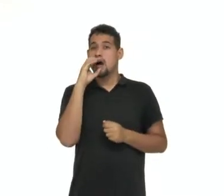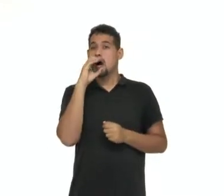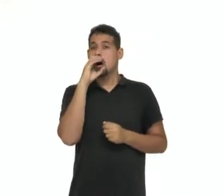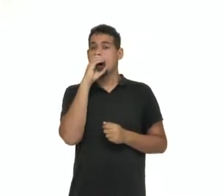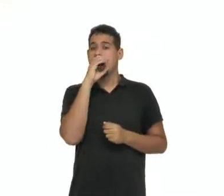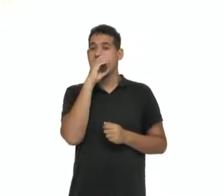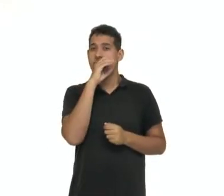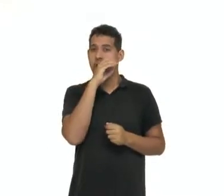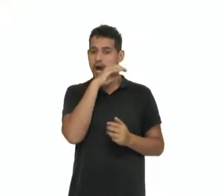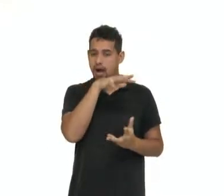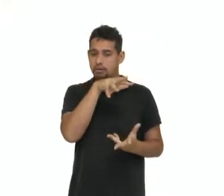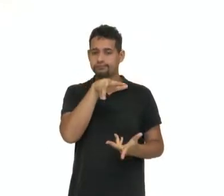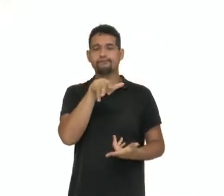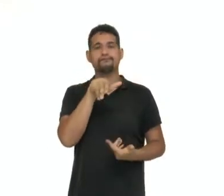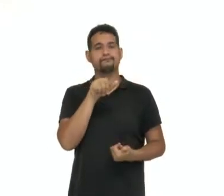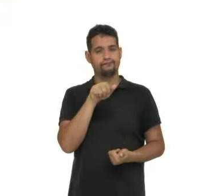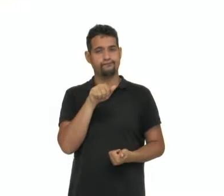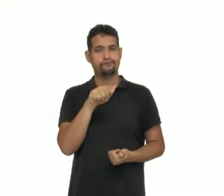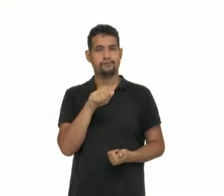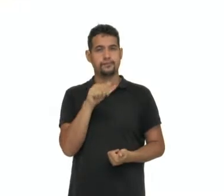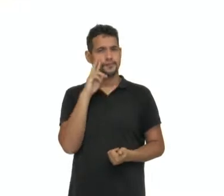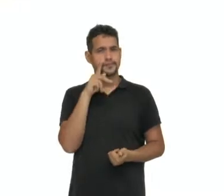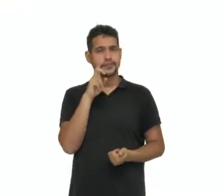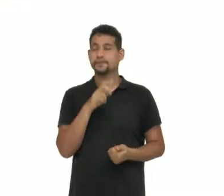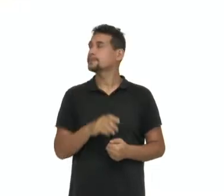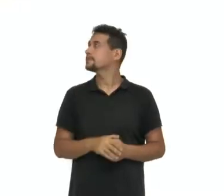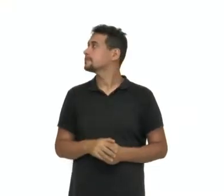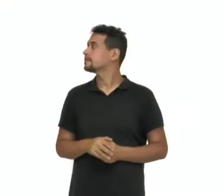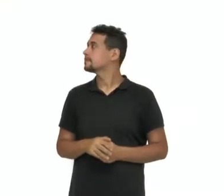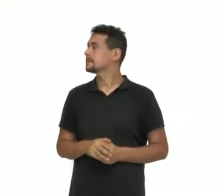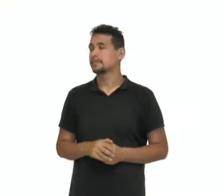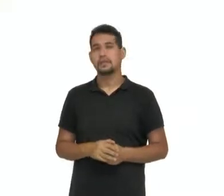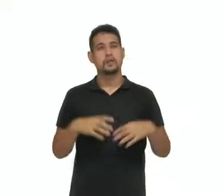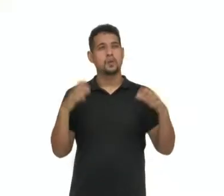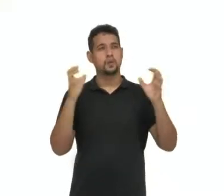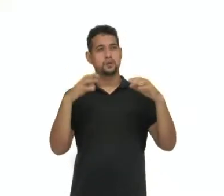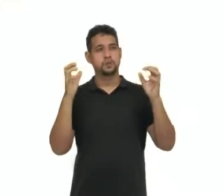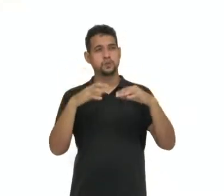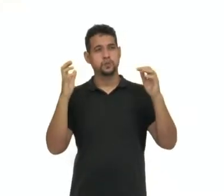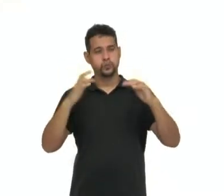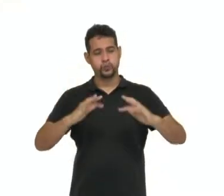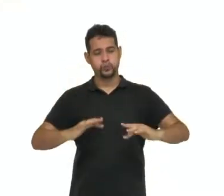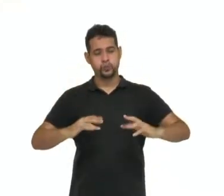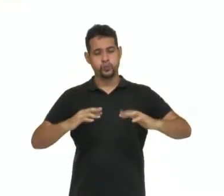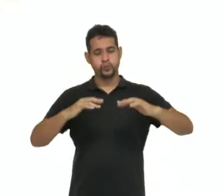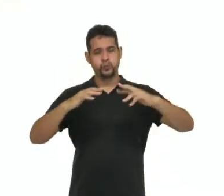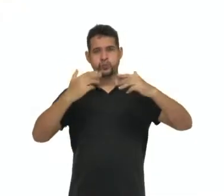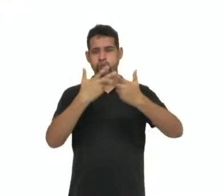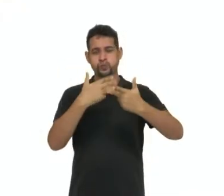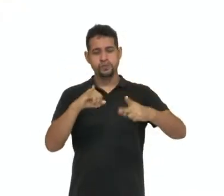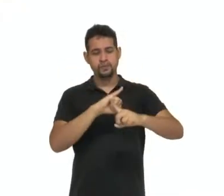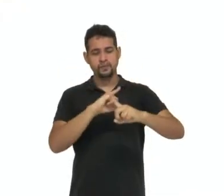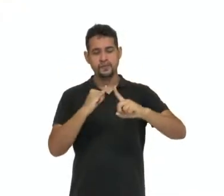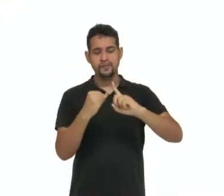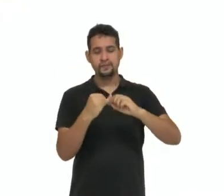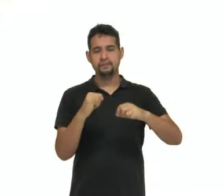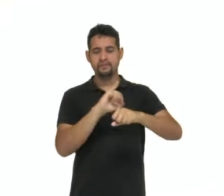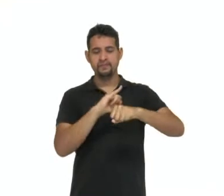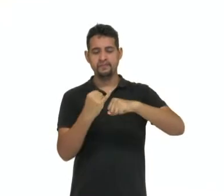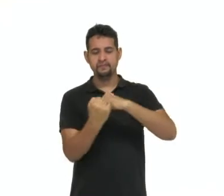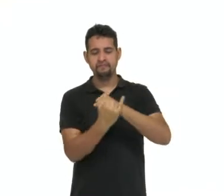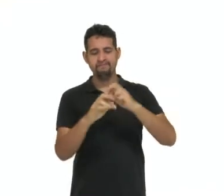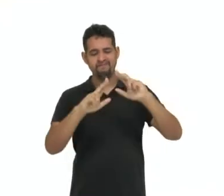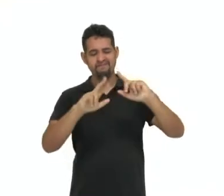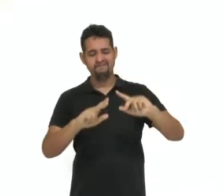temperatura global. Vamos a ver la inundación de costas e islas ocupada por centenares